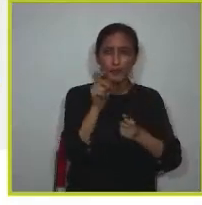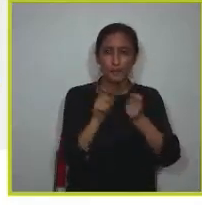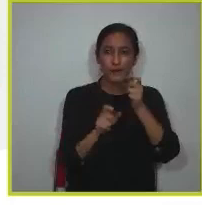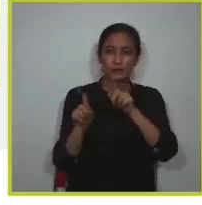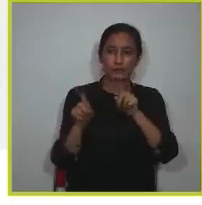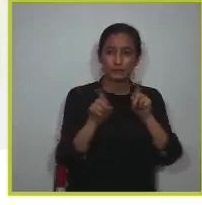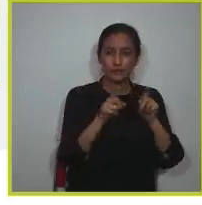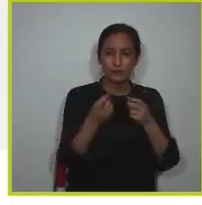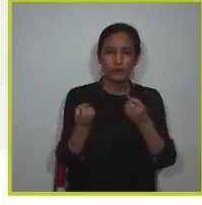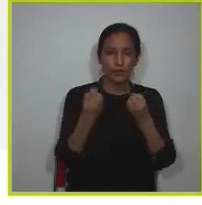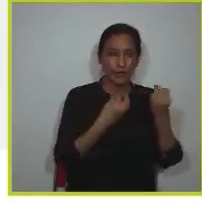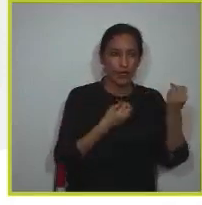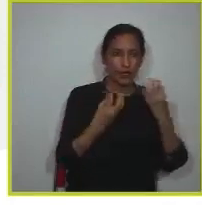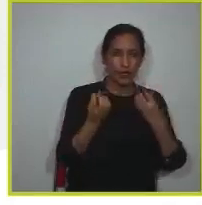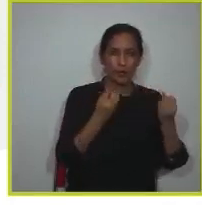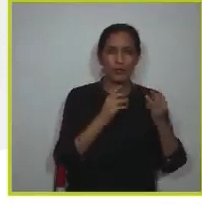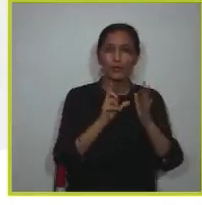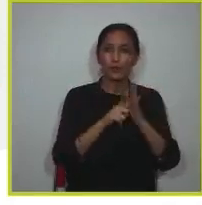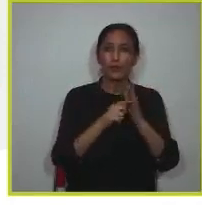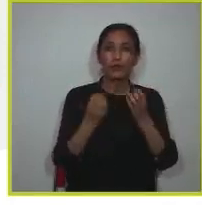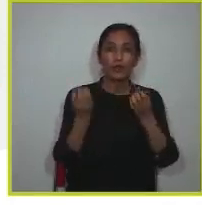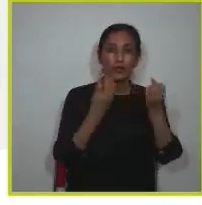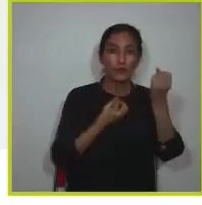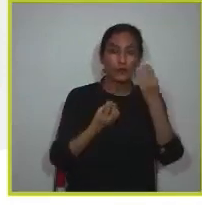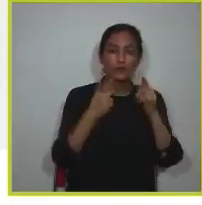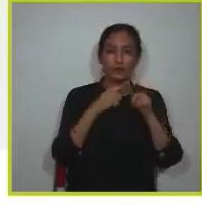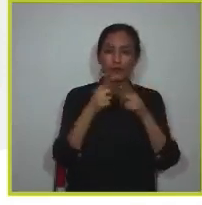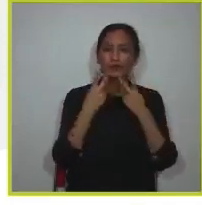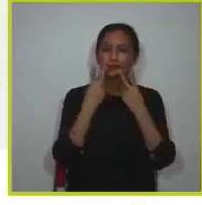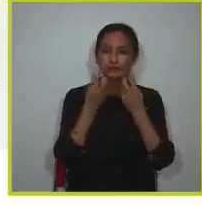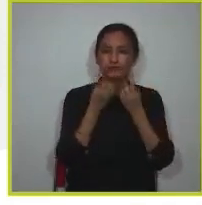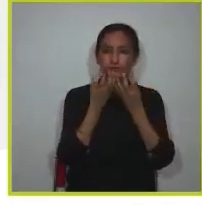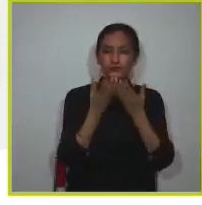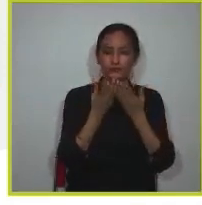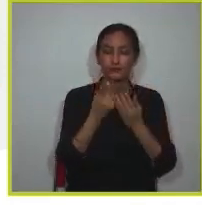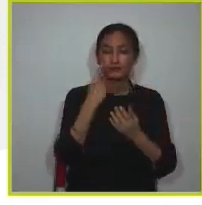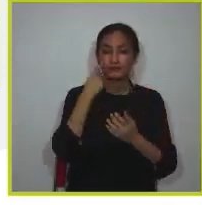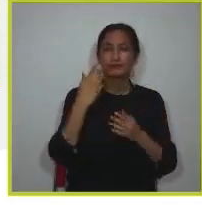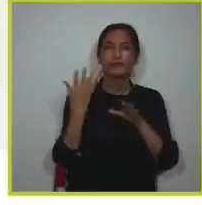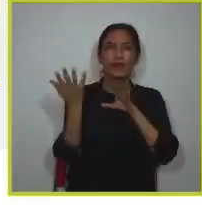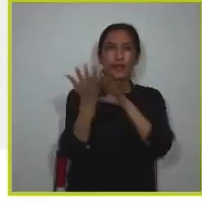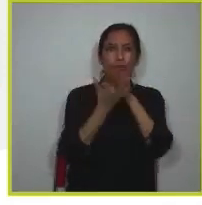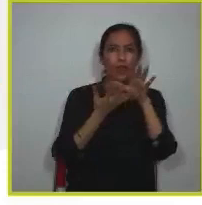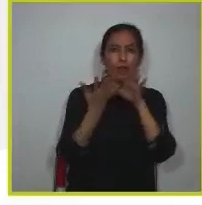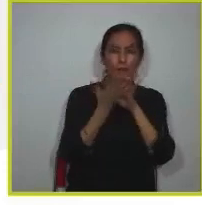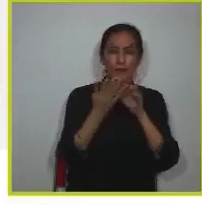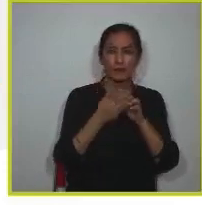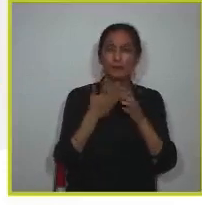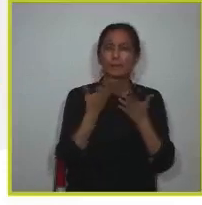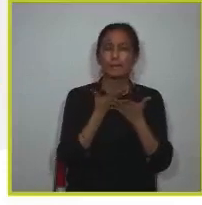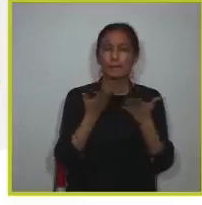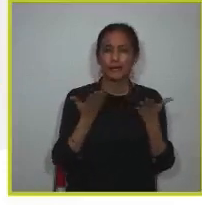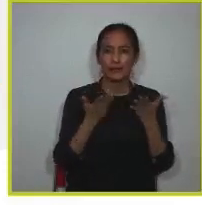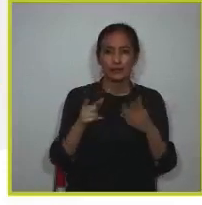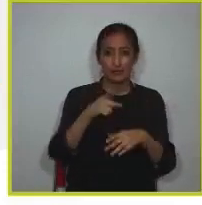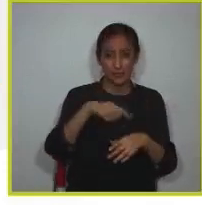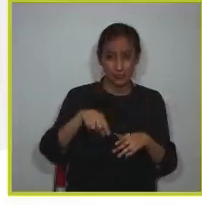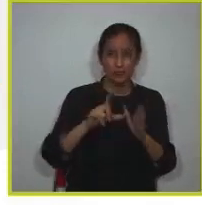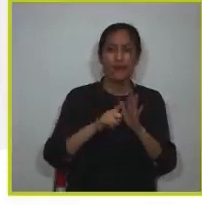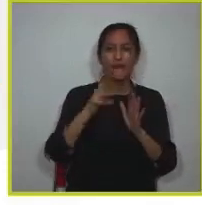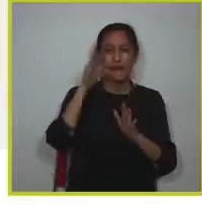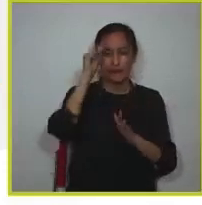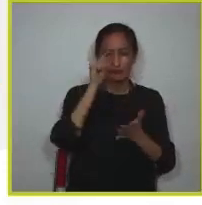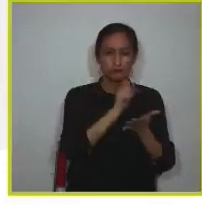que los lleve a obtener información relevante sobre impactos ambientales para qué Para posteriormente